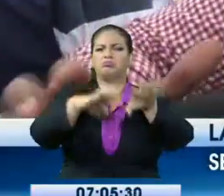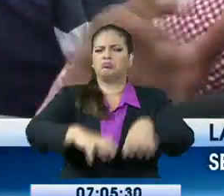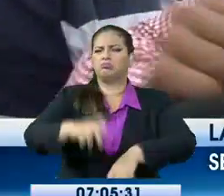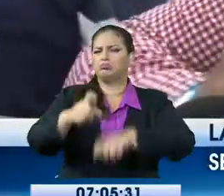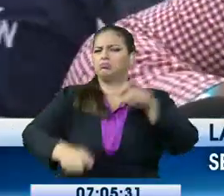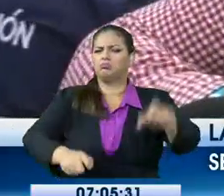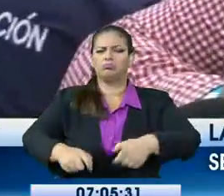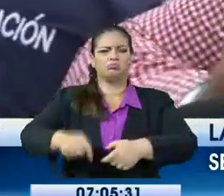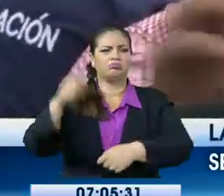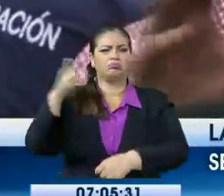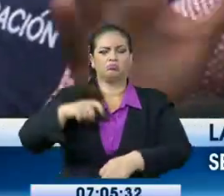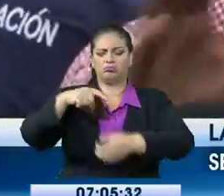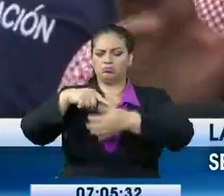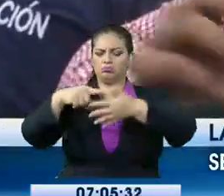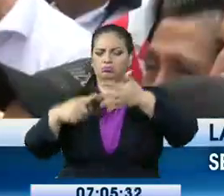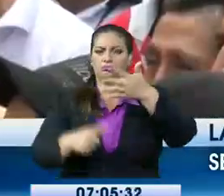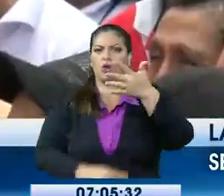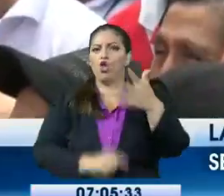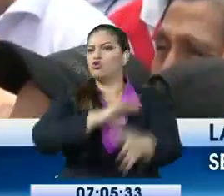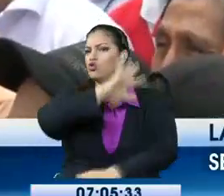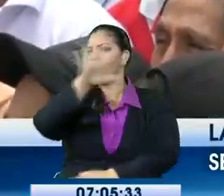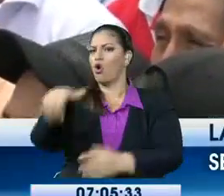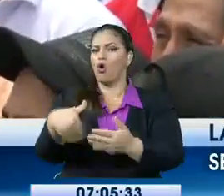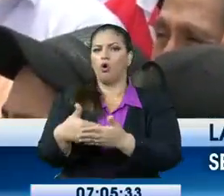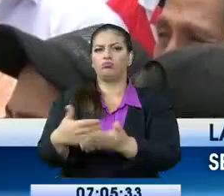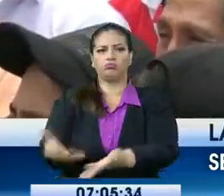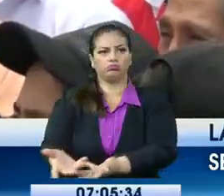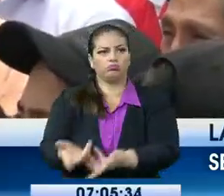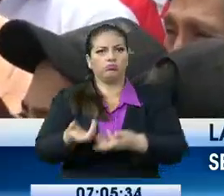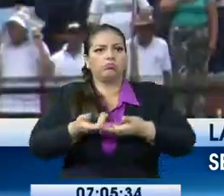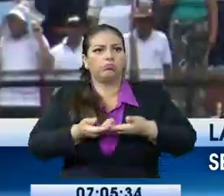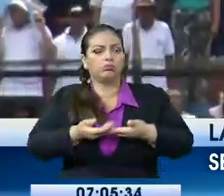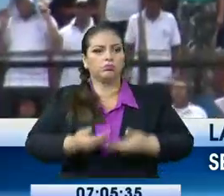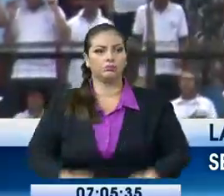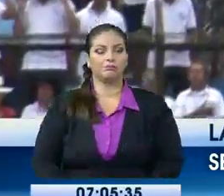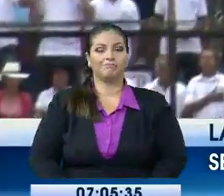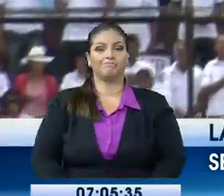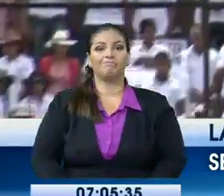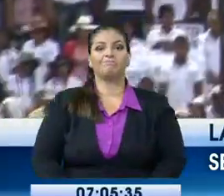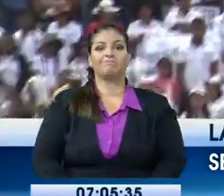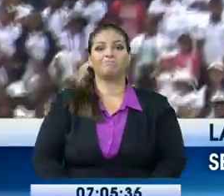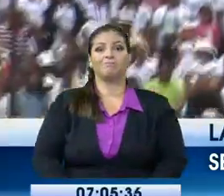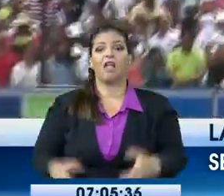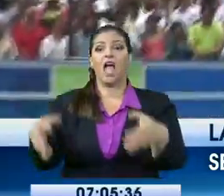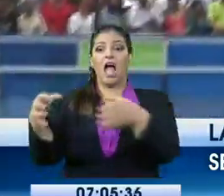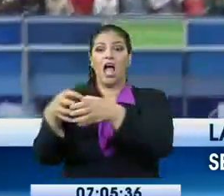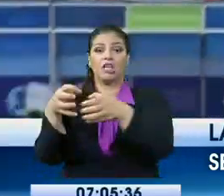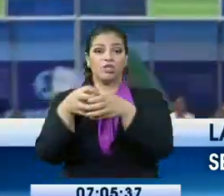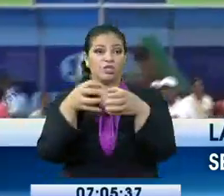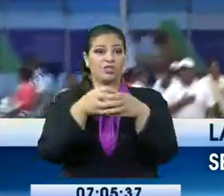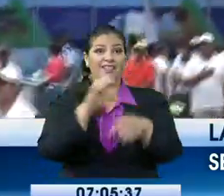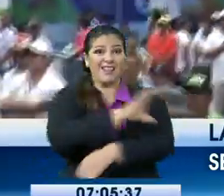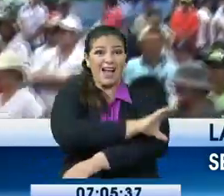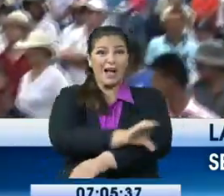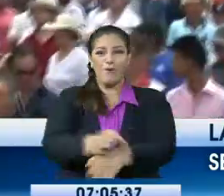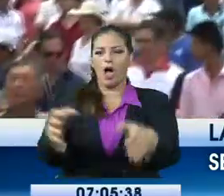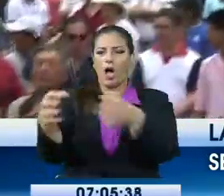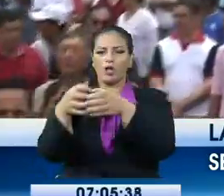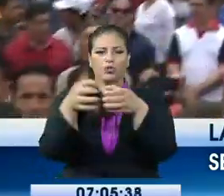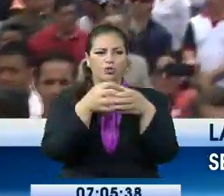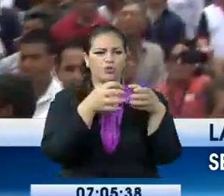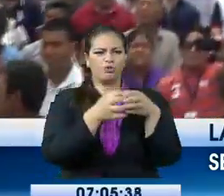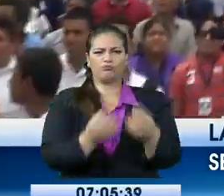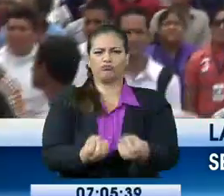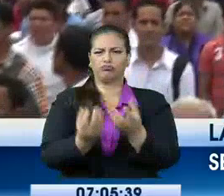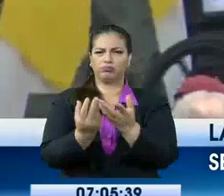hacer un gran evento. El evento contó con la presencia de cientos de asociaciones campesinas, representantes del gobierno